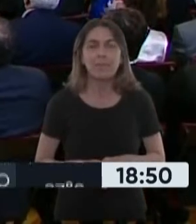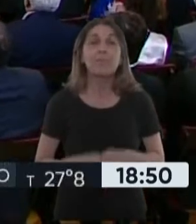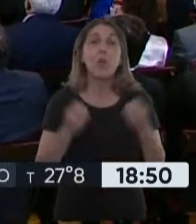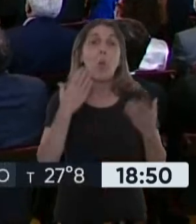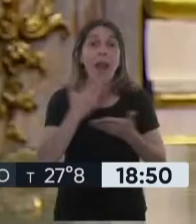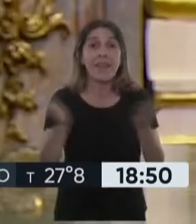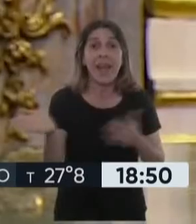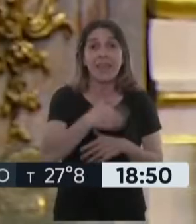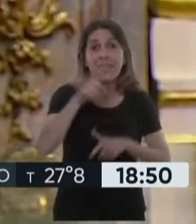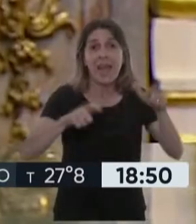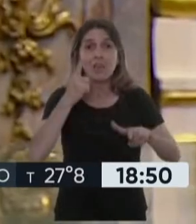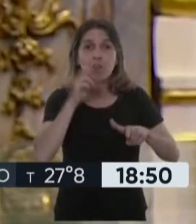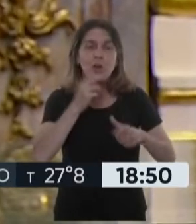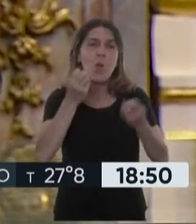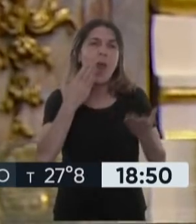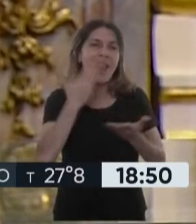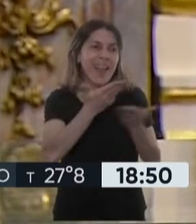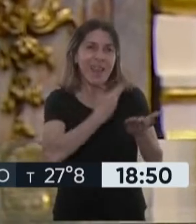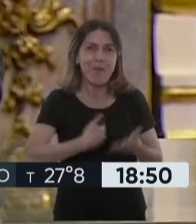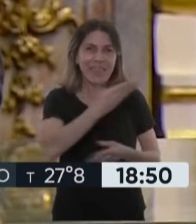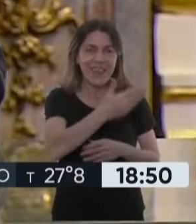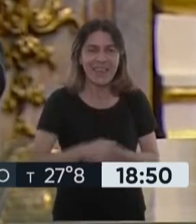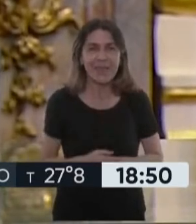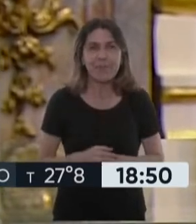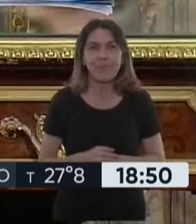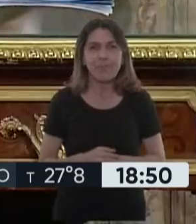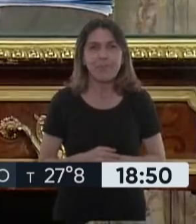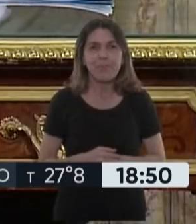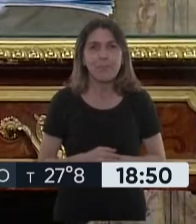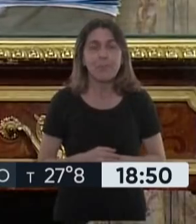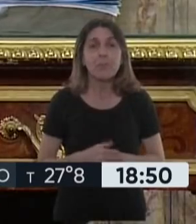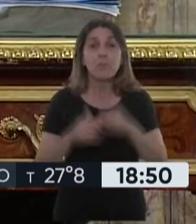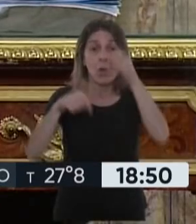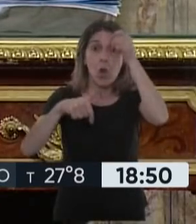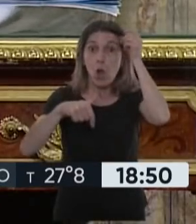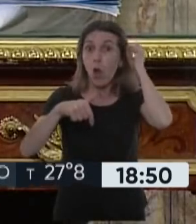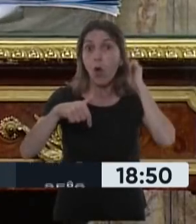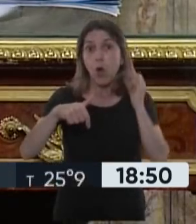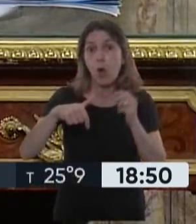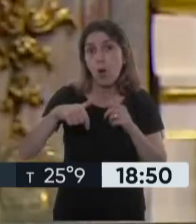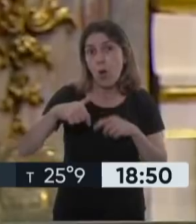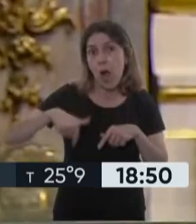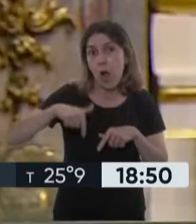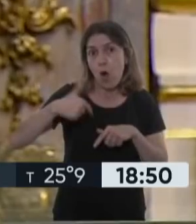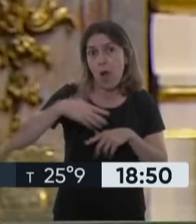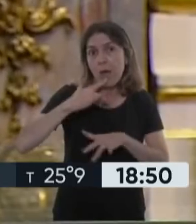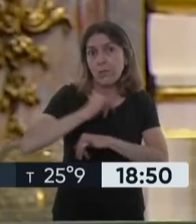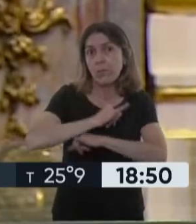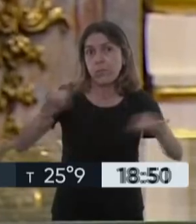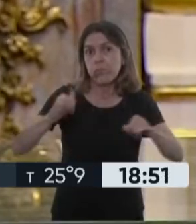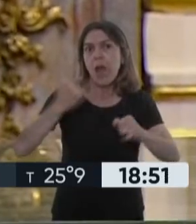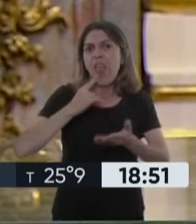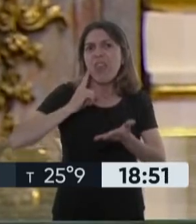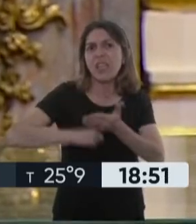Buenas tardes a todas y a todos. Buenas tardes, presidente. En el día de hoy estamos anunciando un conjunto